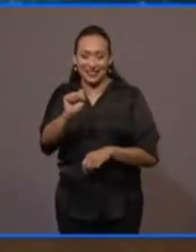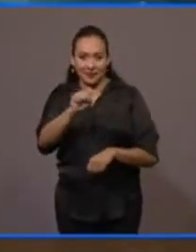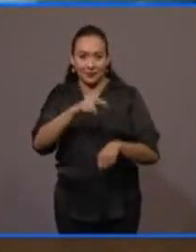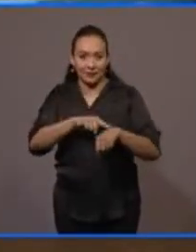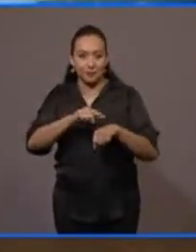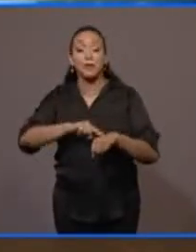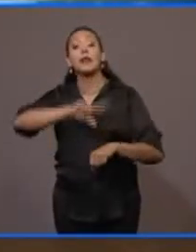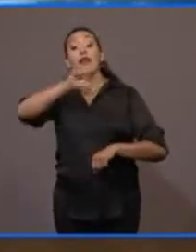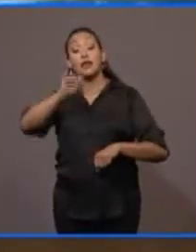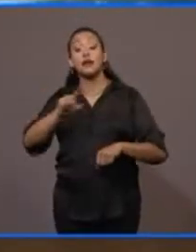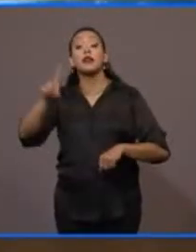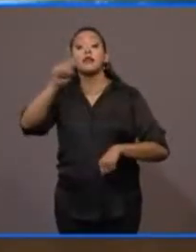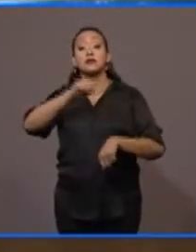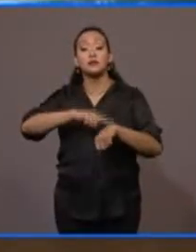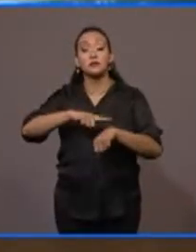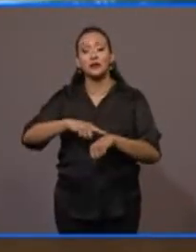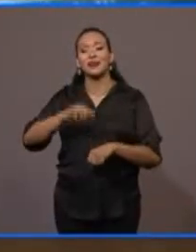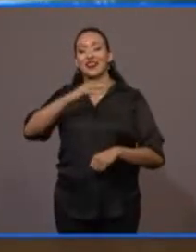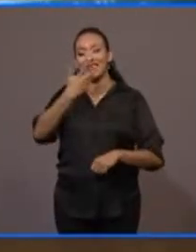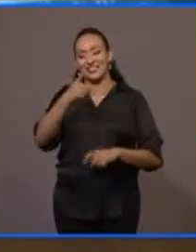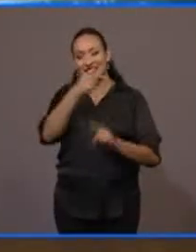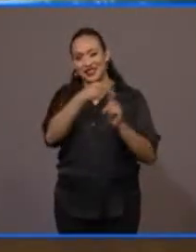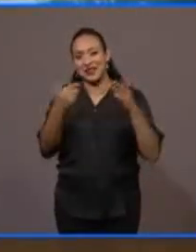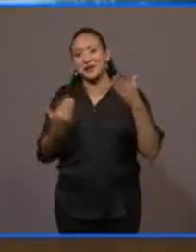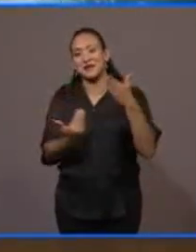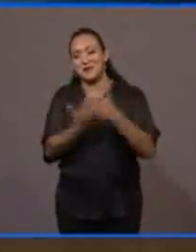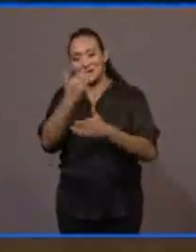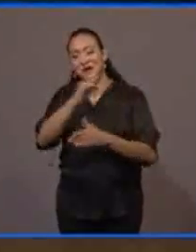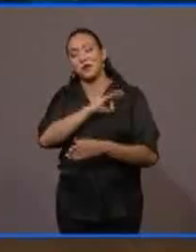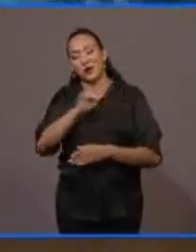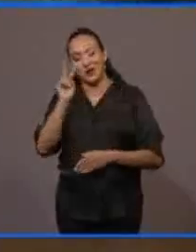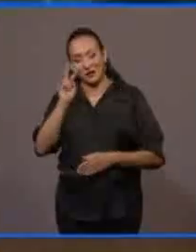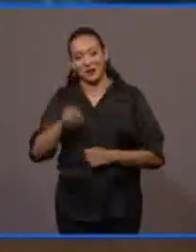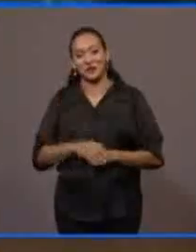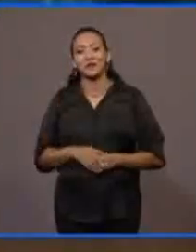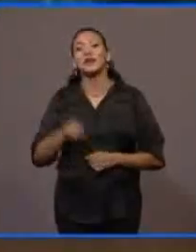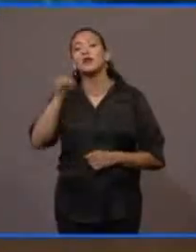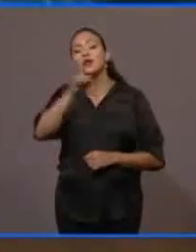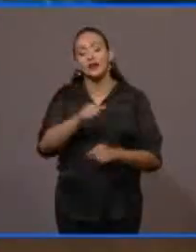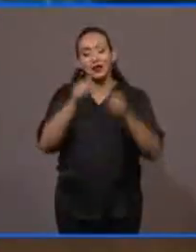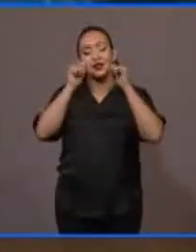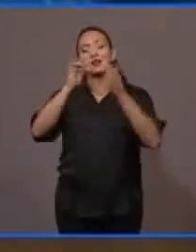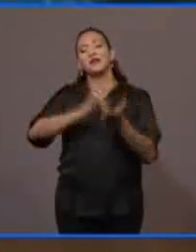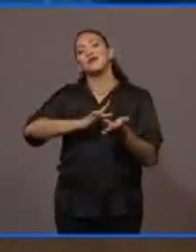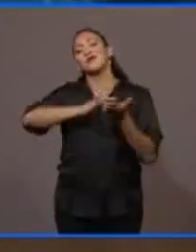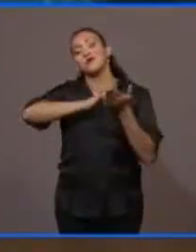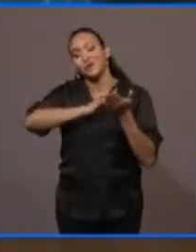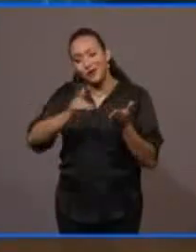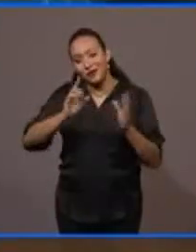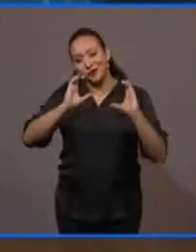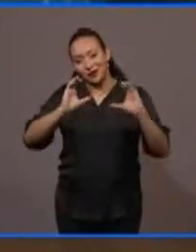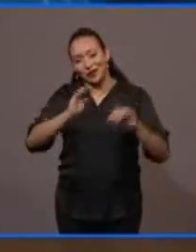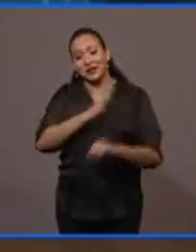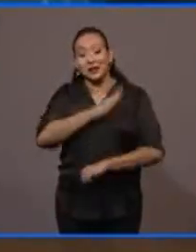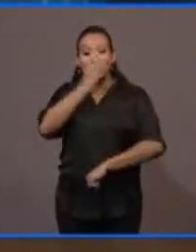Federación, con su repetición el domingo a las 10:30 de la mañana. Como siempre, muchas gracias por haber estado con